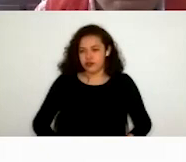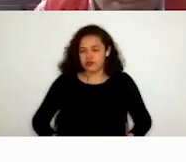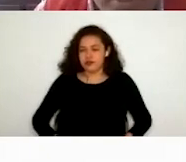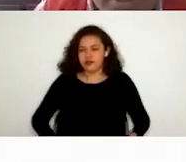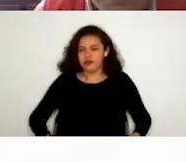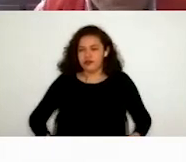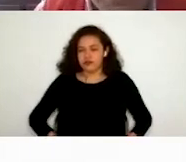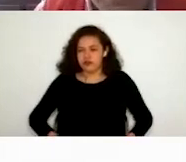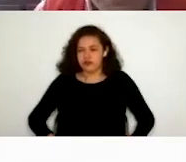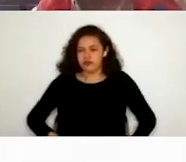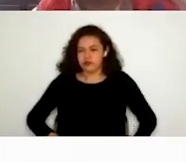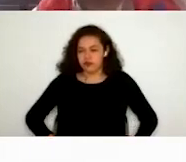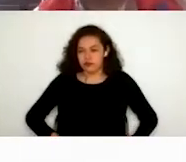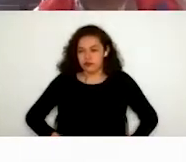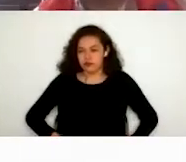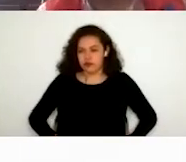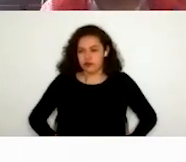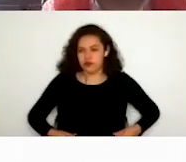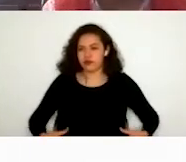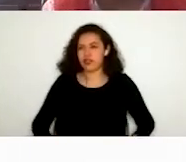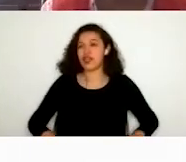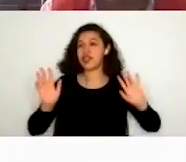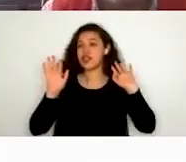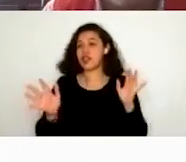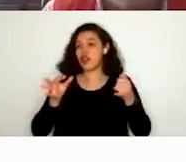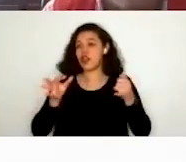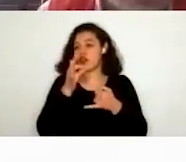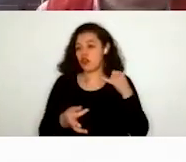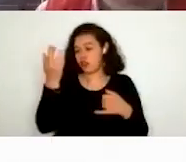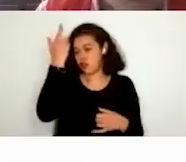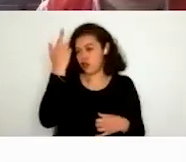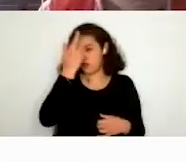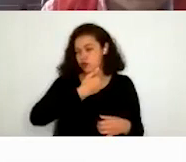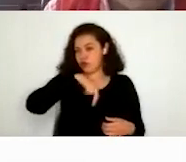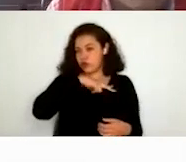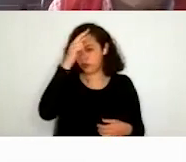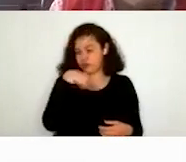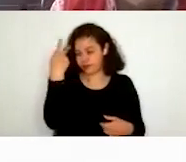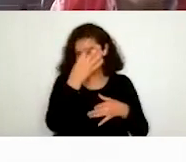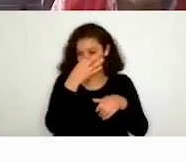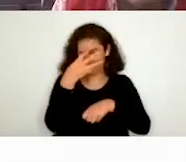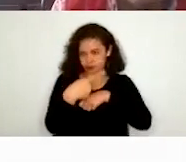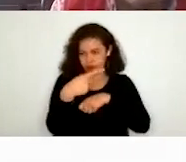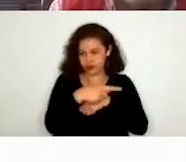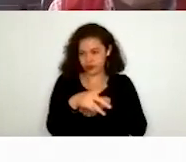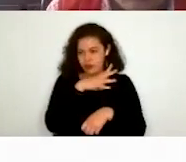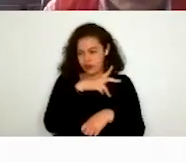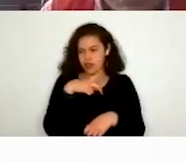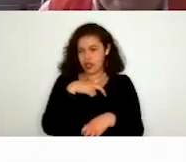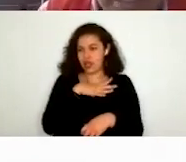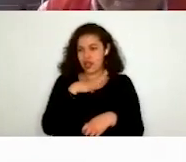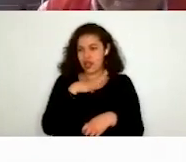Nos saltamos esta parte y, por último, dentro de nuestro análisis de riesgos, vamos a tener la determinación de las